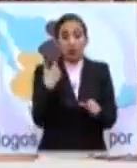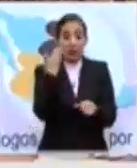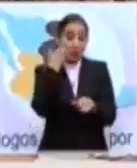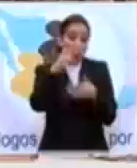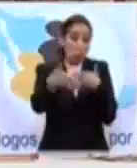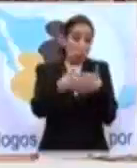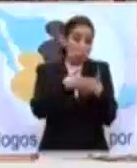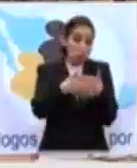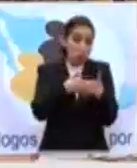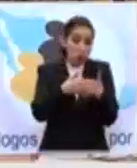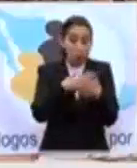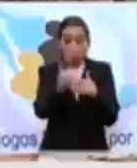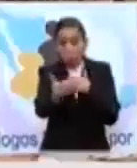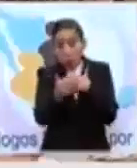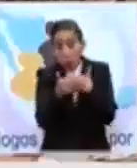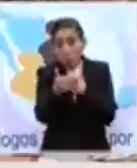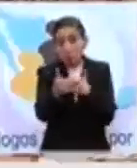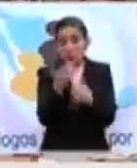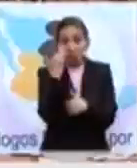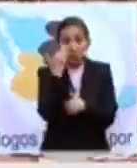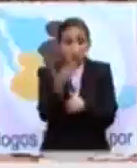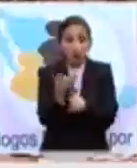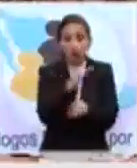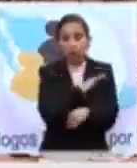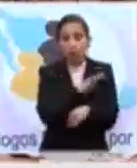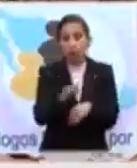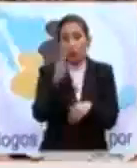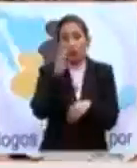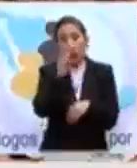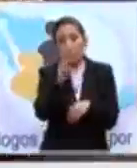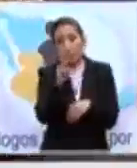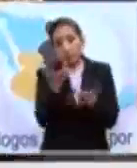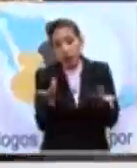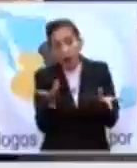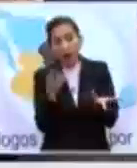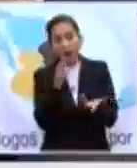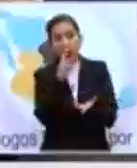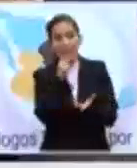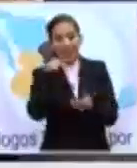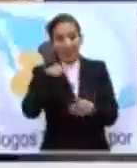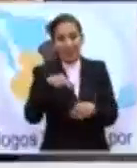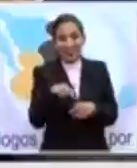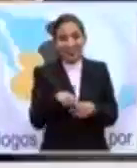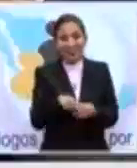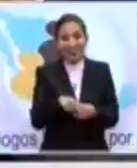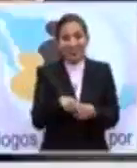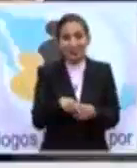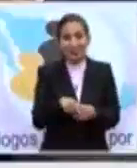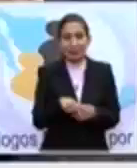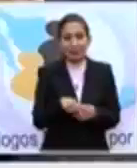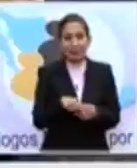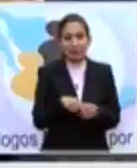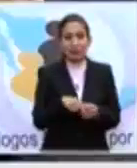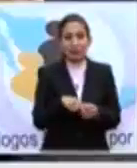plazo o mediano plazo veamos realmente reflejado en nuestros